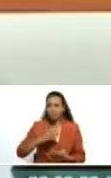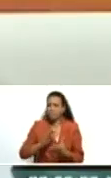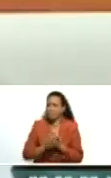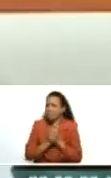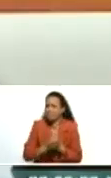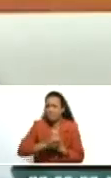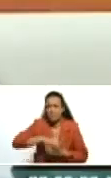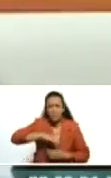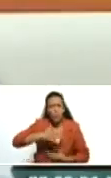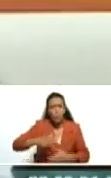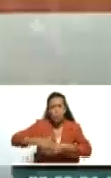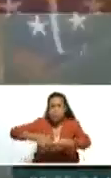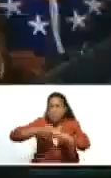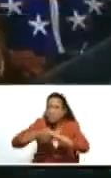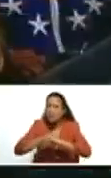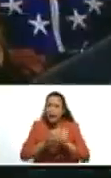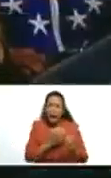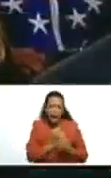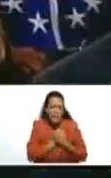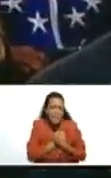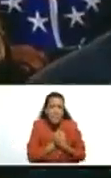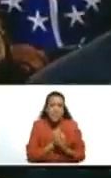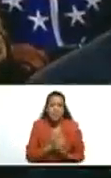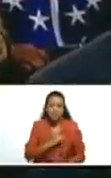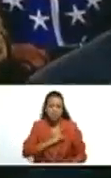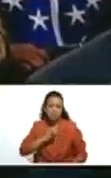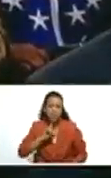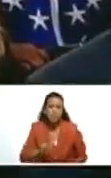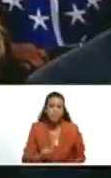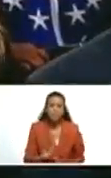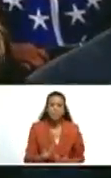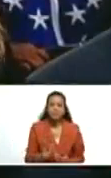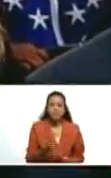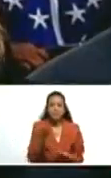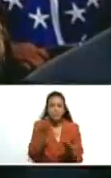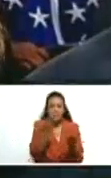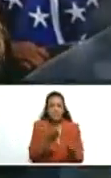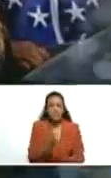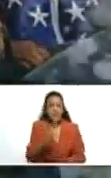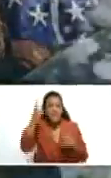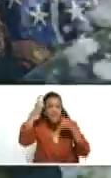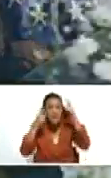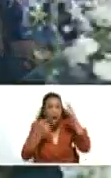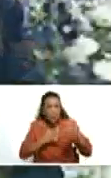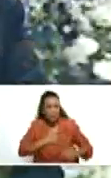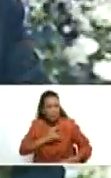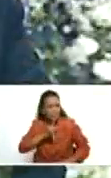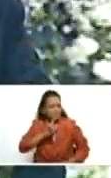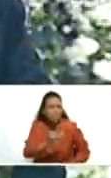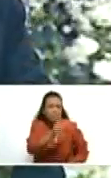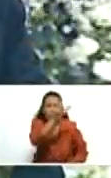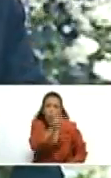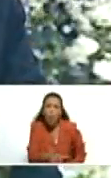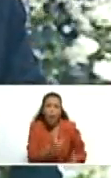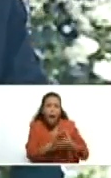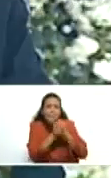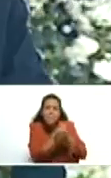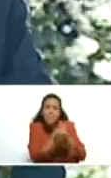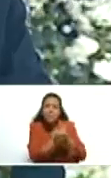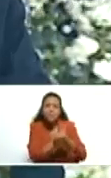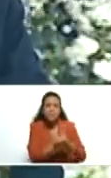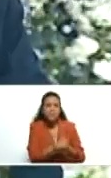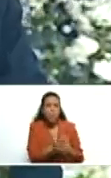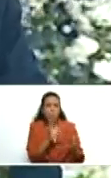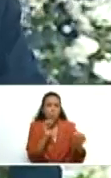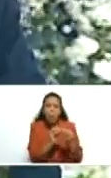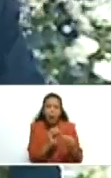Mucho, mucho, mucho. Lo apreciaba de verdad. El comandante Chávez tenía a Luis Acuña como un amigo.